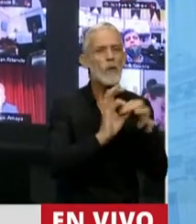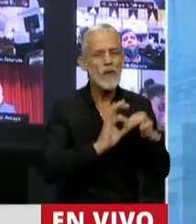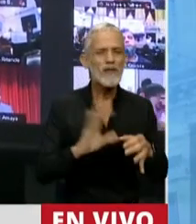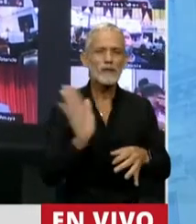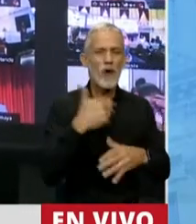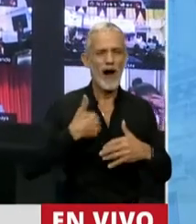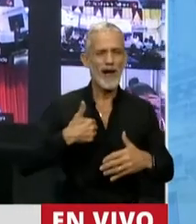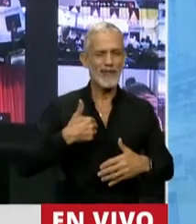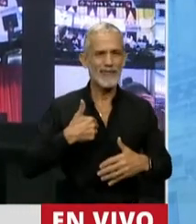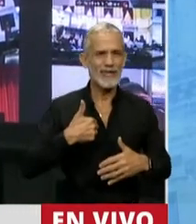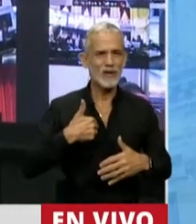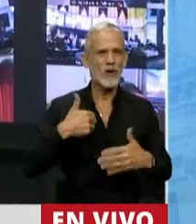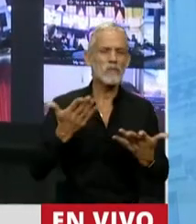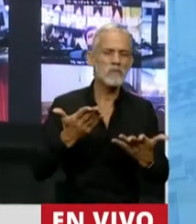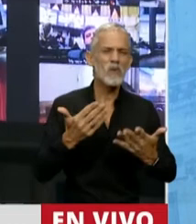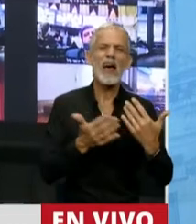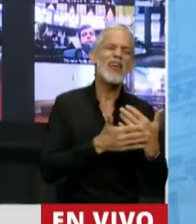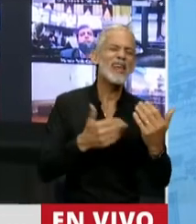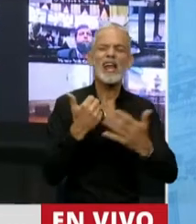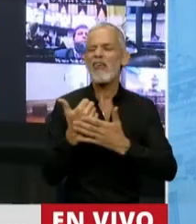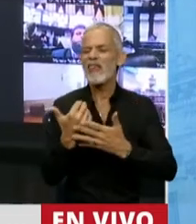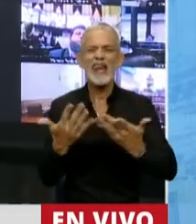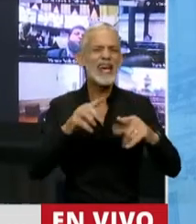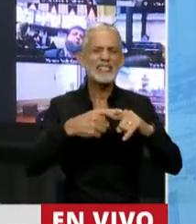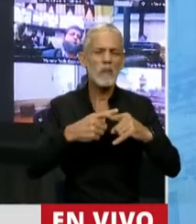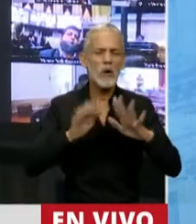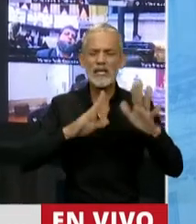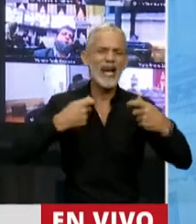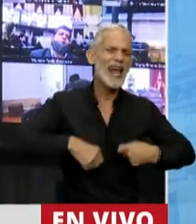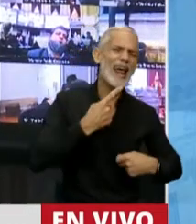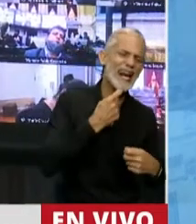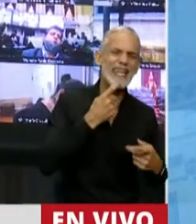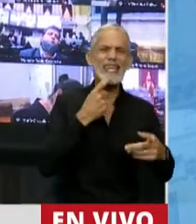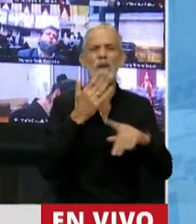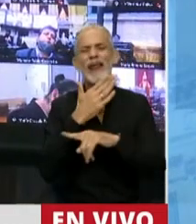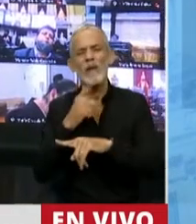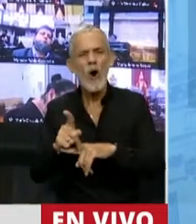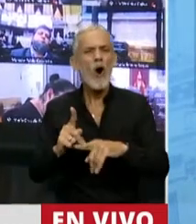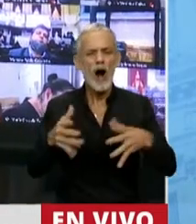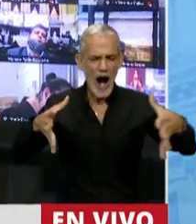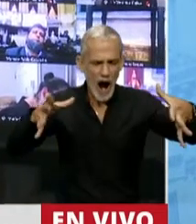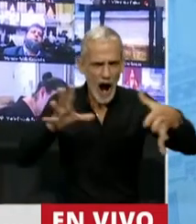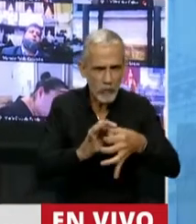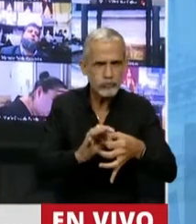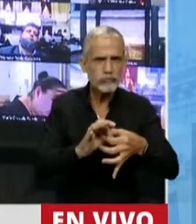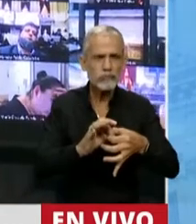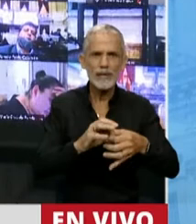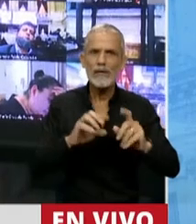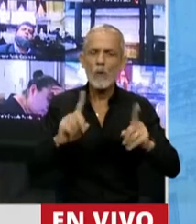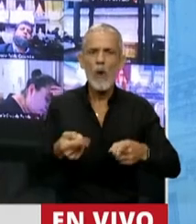argentinos derecha a izquierda camiseta de river camiseta de boca lo